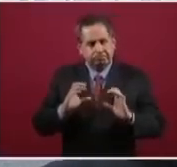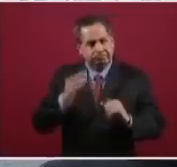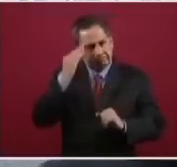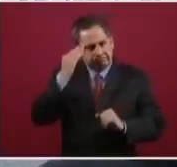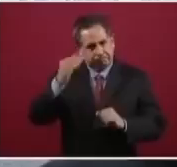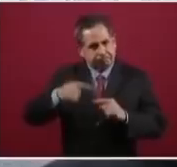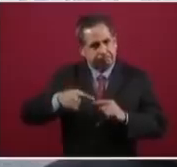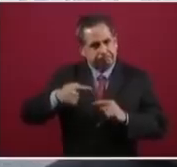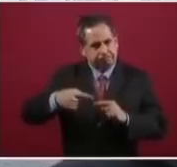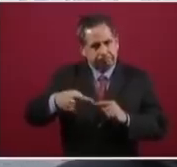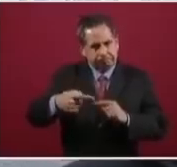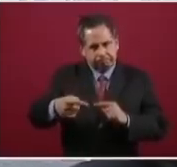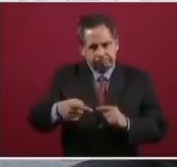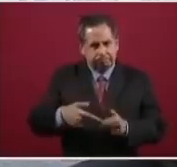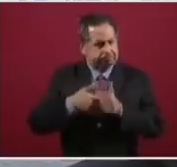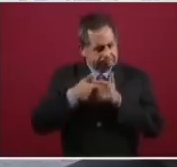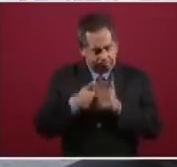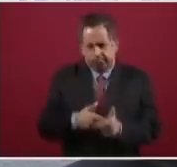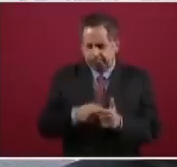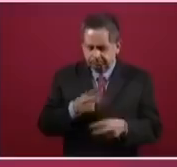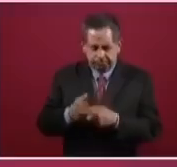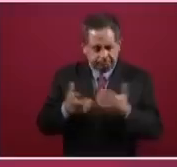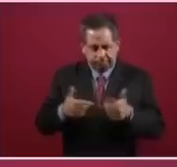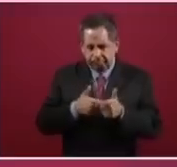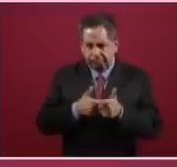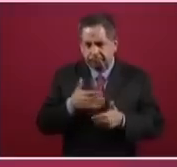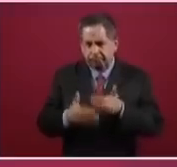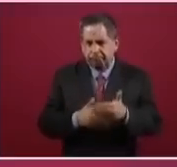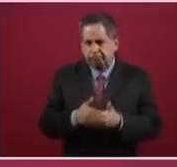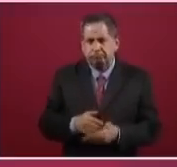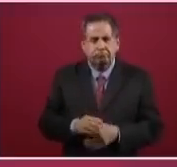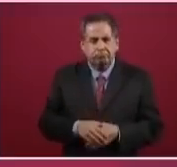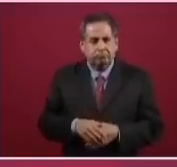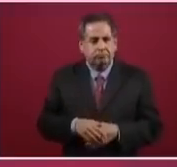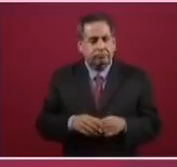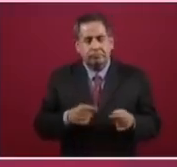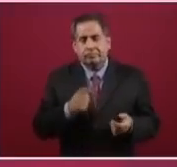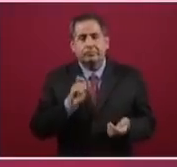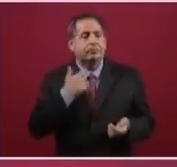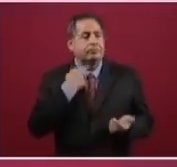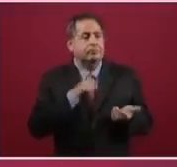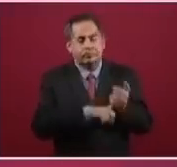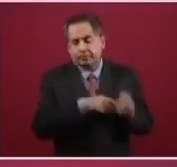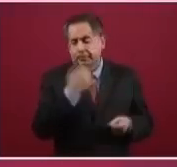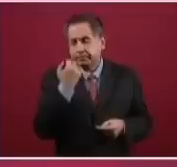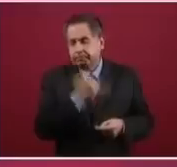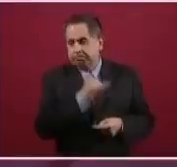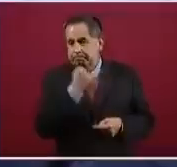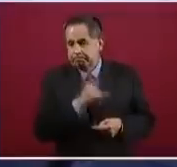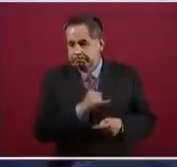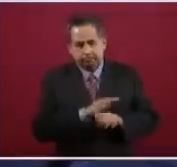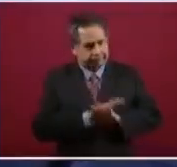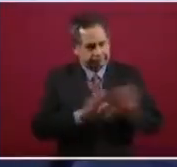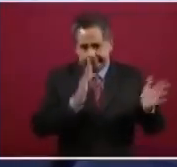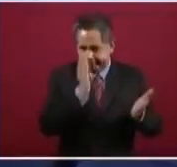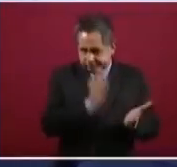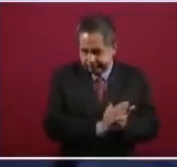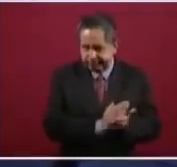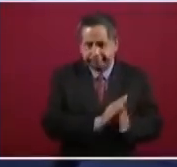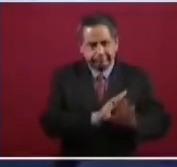pero vamos a seguir nosotros insistiendo de que estos absurdos no y